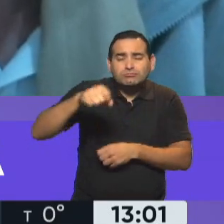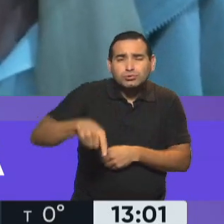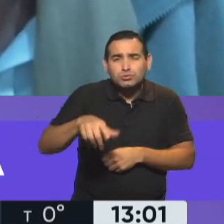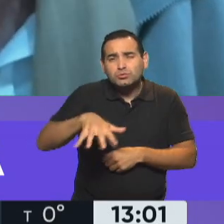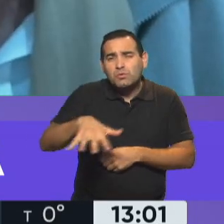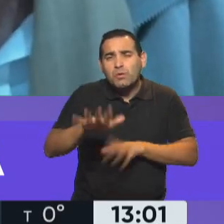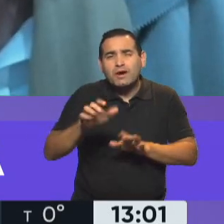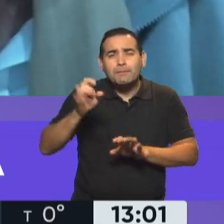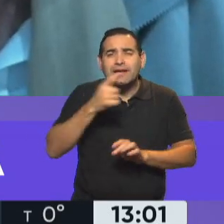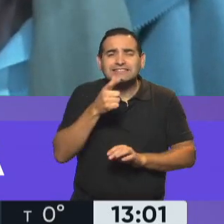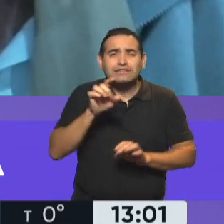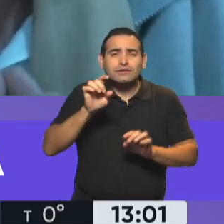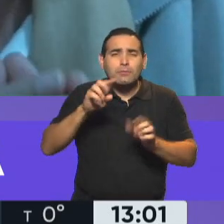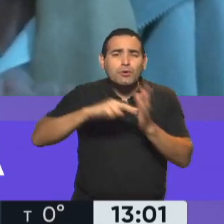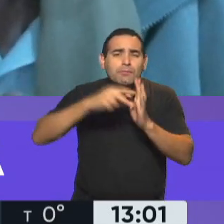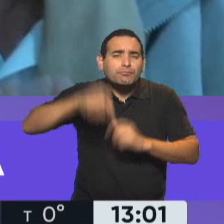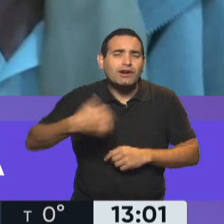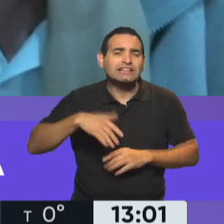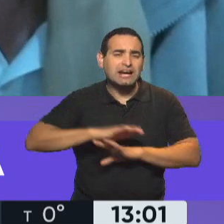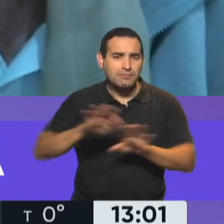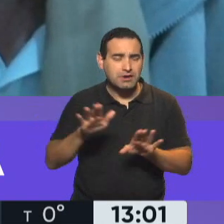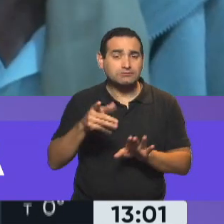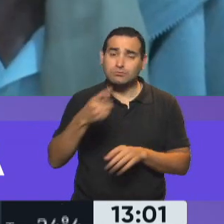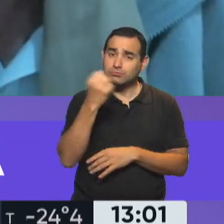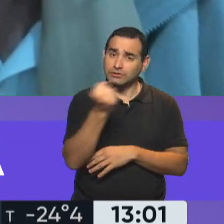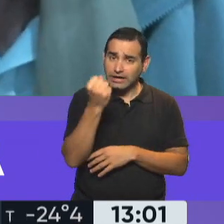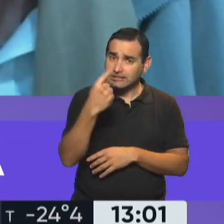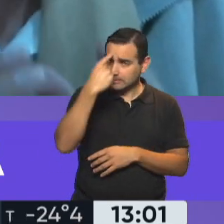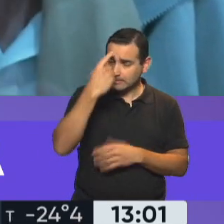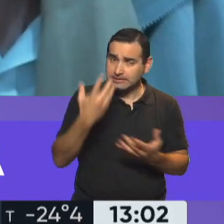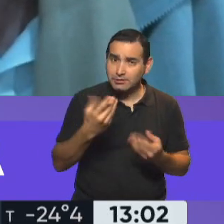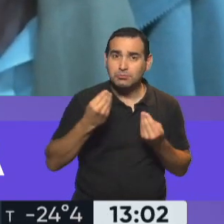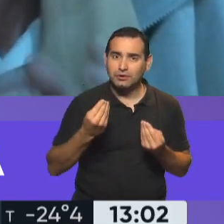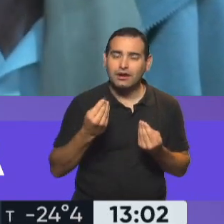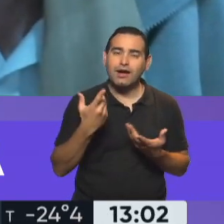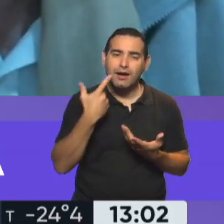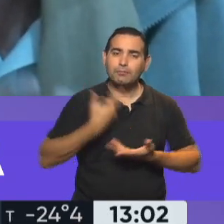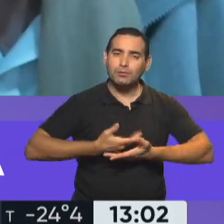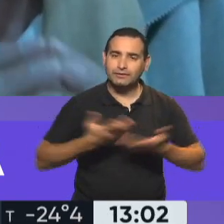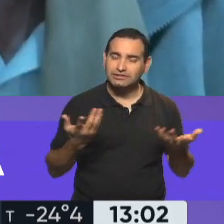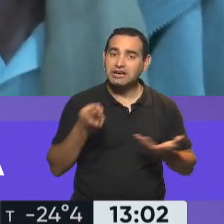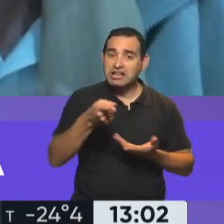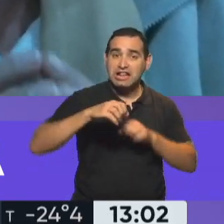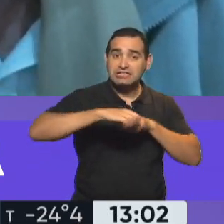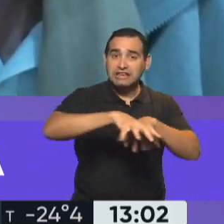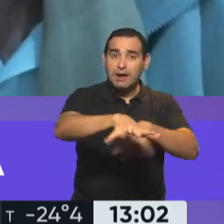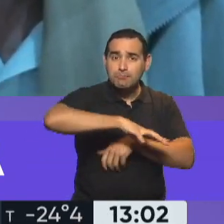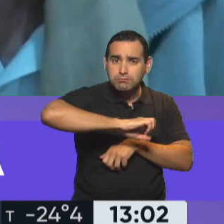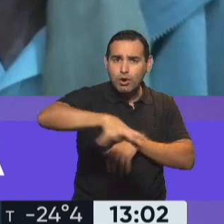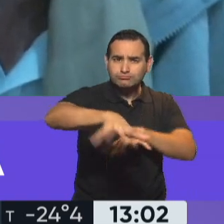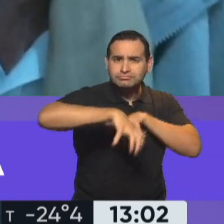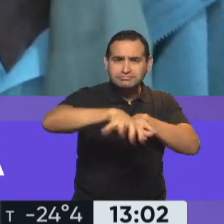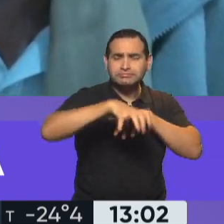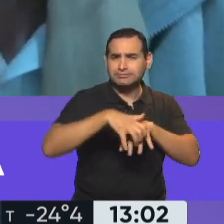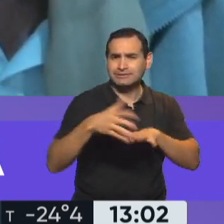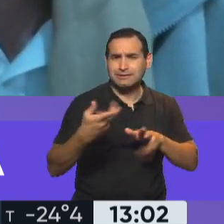fuera exclusivamente la Argentina el problema. Pero esto es muy importante tenerlo en cuenta porque es el contexto en donde ellos tuvieron las mejores rentabilidades de los